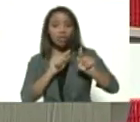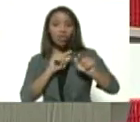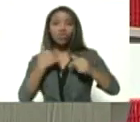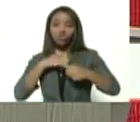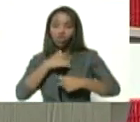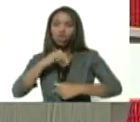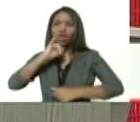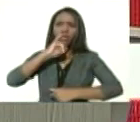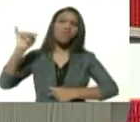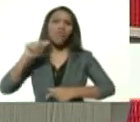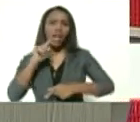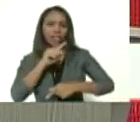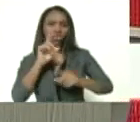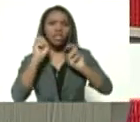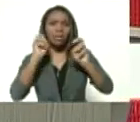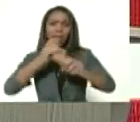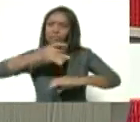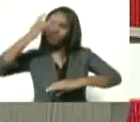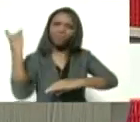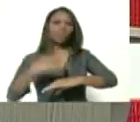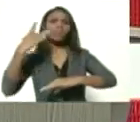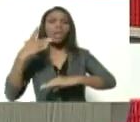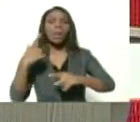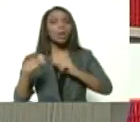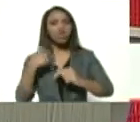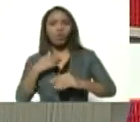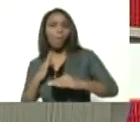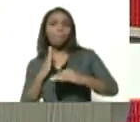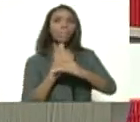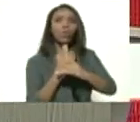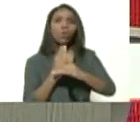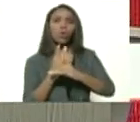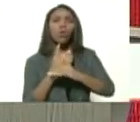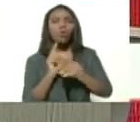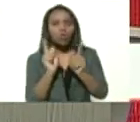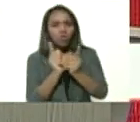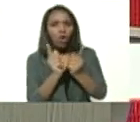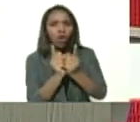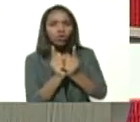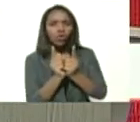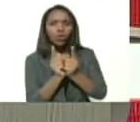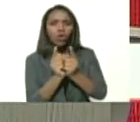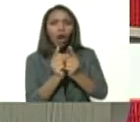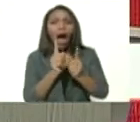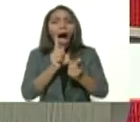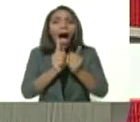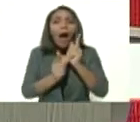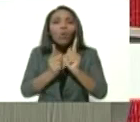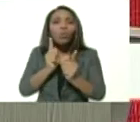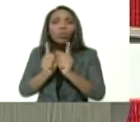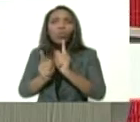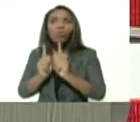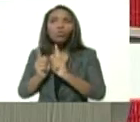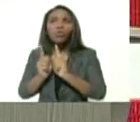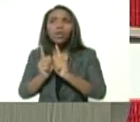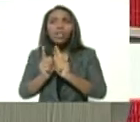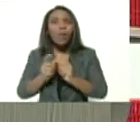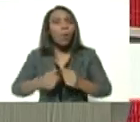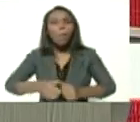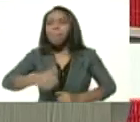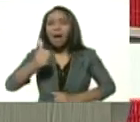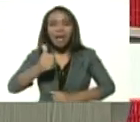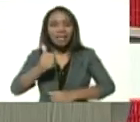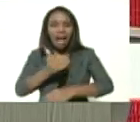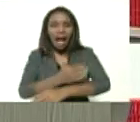denunciamos hechos muy graves. Pero me voy a detener muy brevemente en algunos de los más recientes y